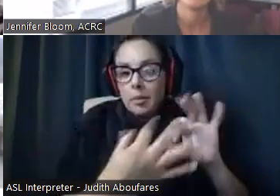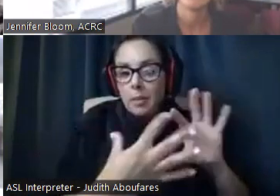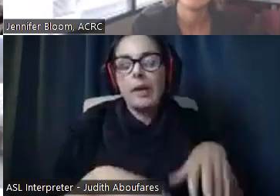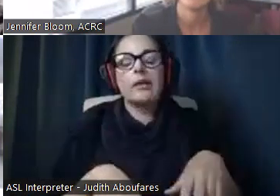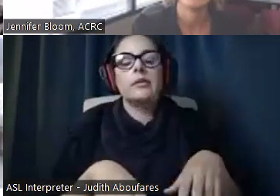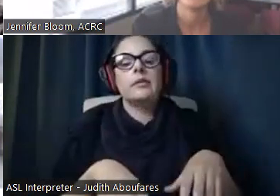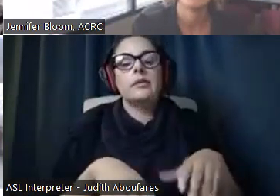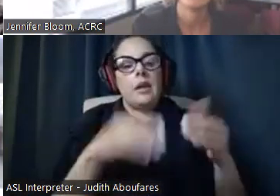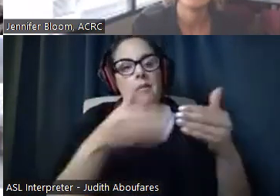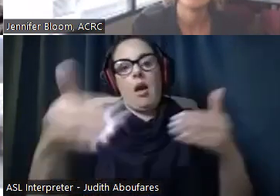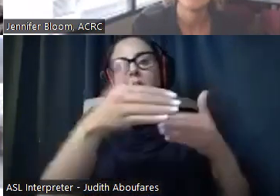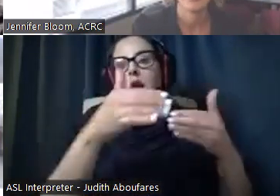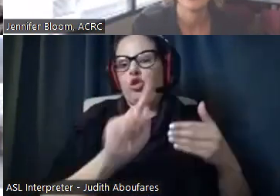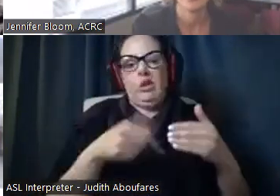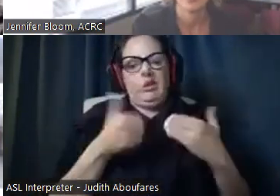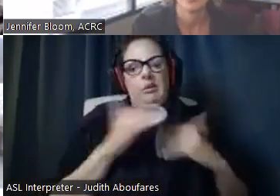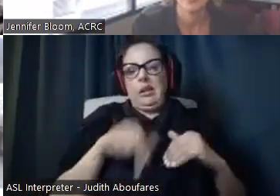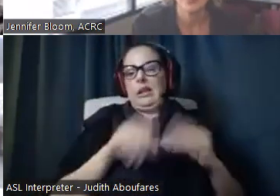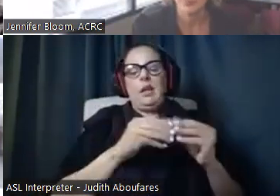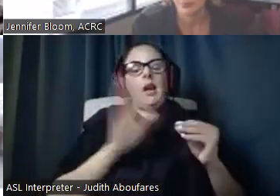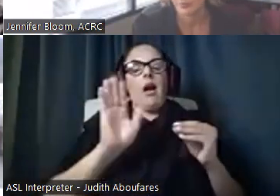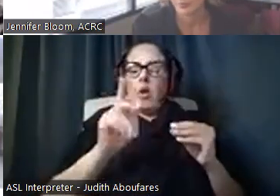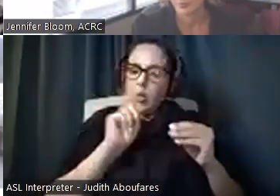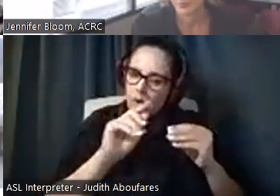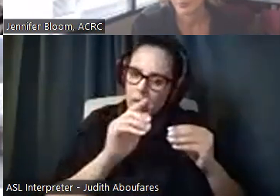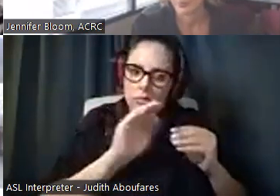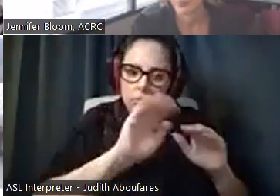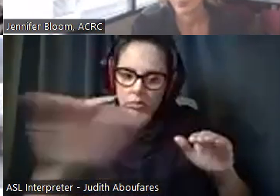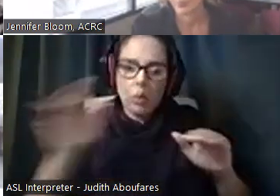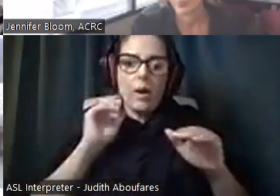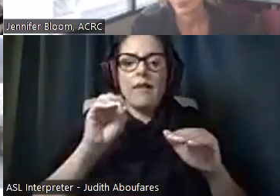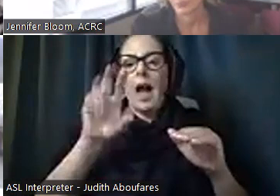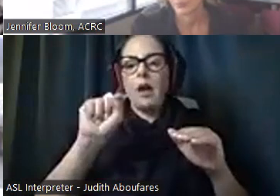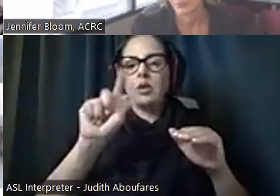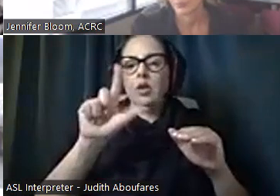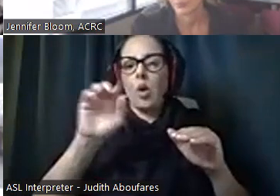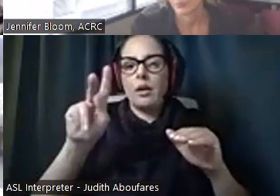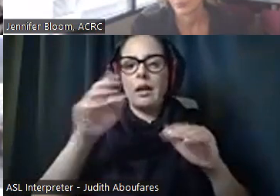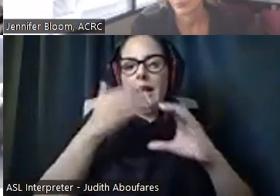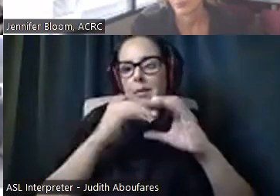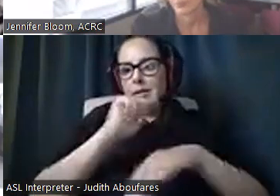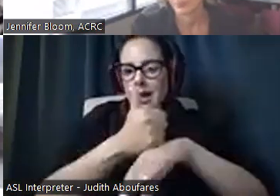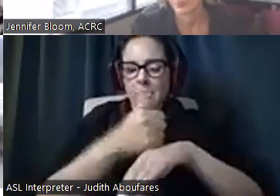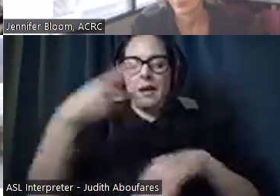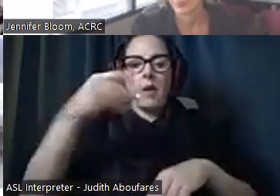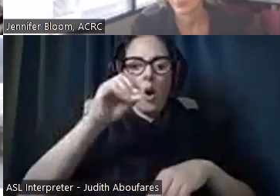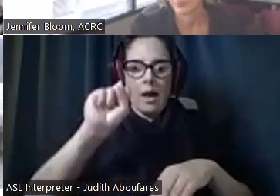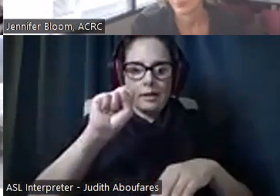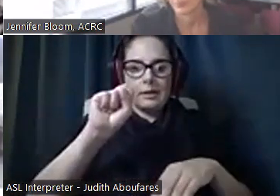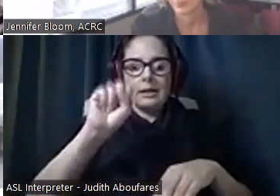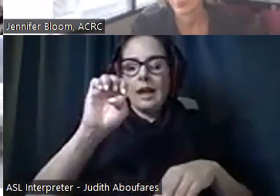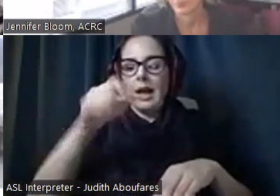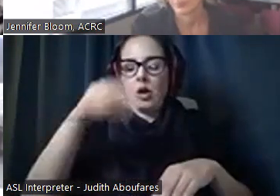la opinión mayor, incluso más allá del día de hoy. Tenemos ahí los correos